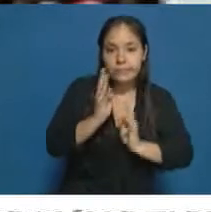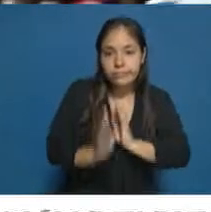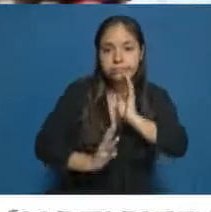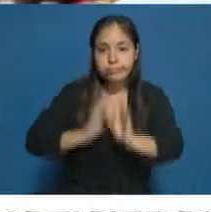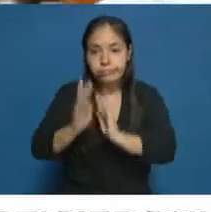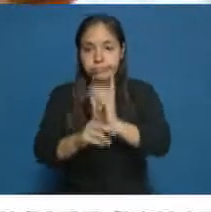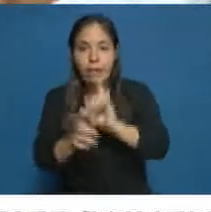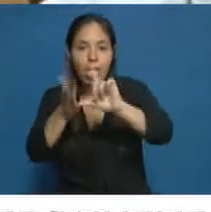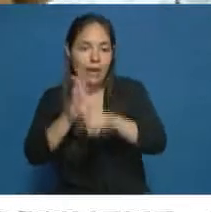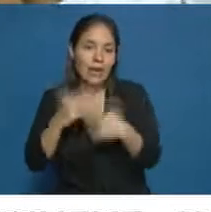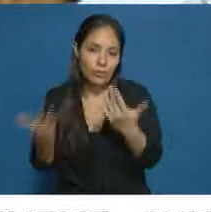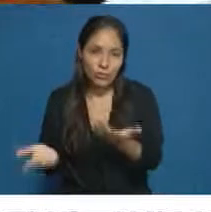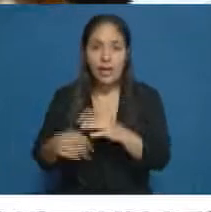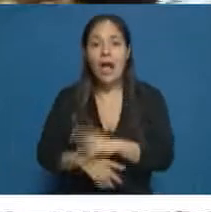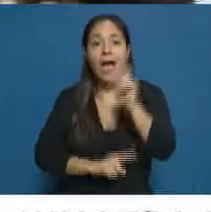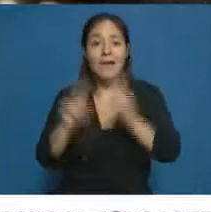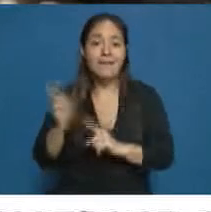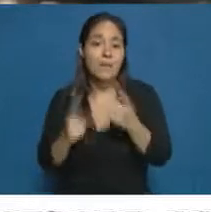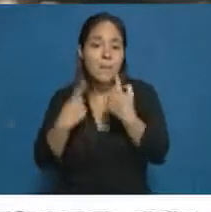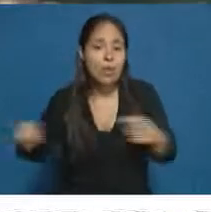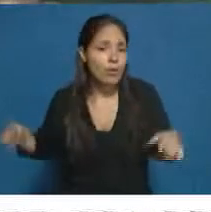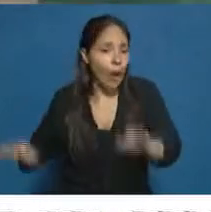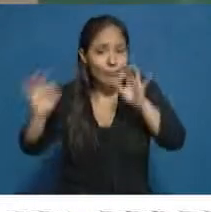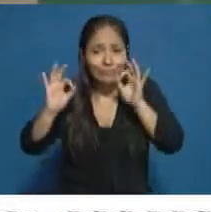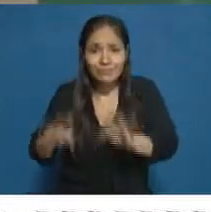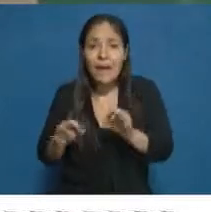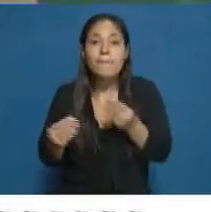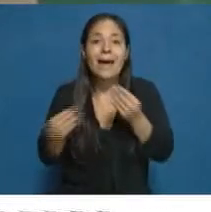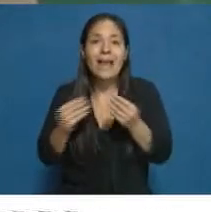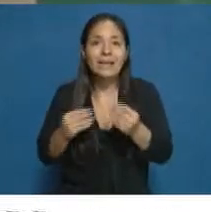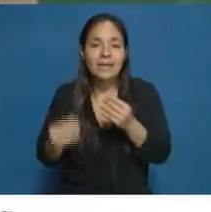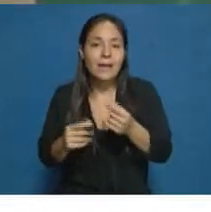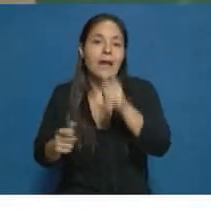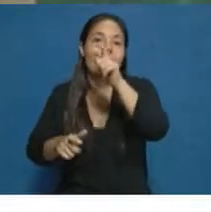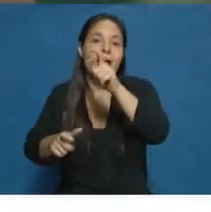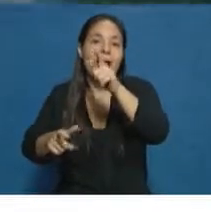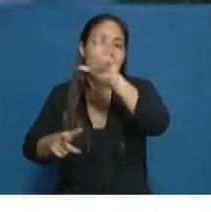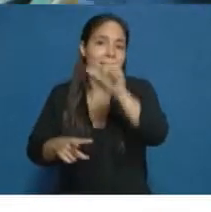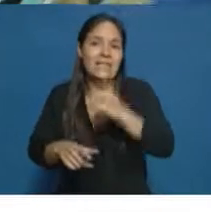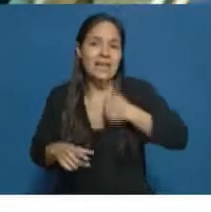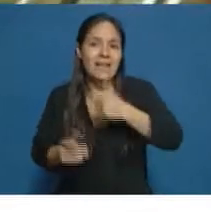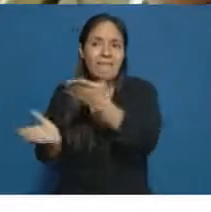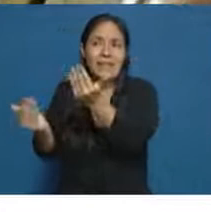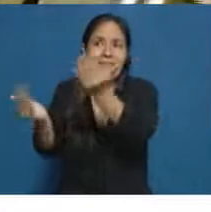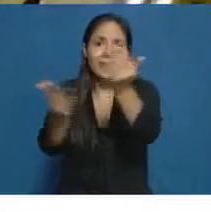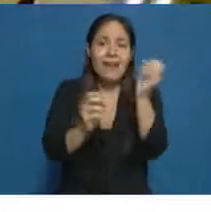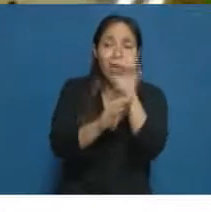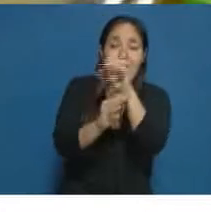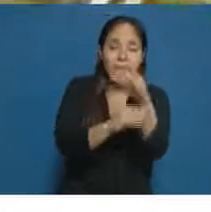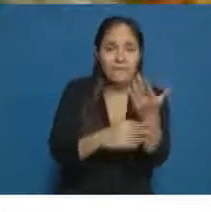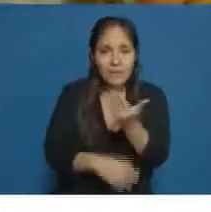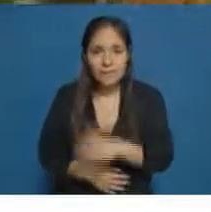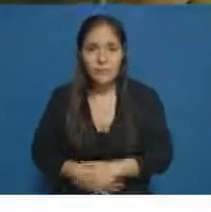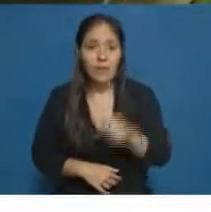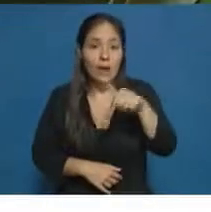Lamentablemente no hay stock suficiente muchas veces para poder suplir el faltante cuando suceden estas cosas. ¿Hay productos que están faltando